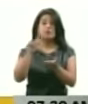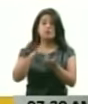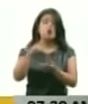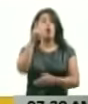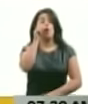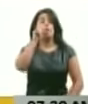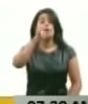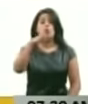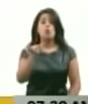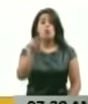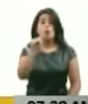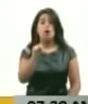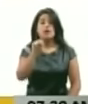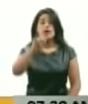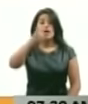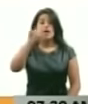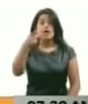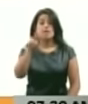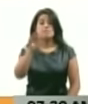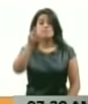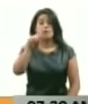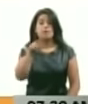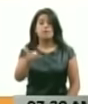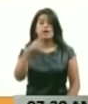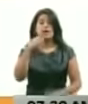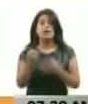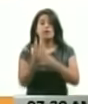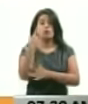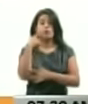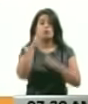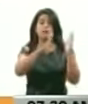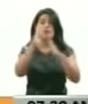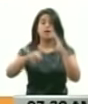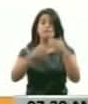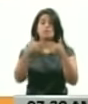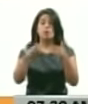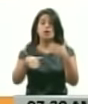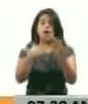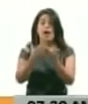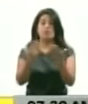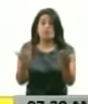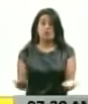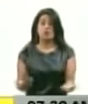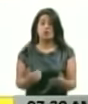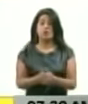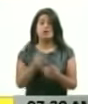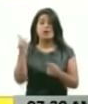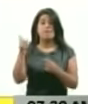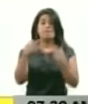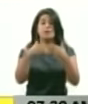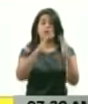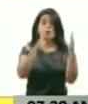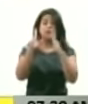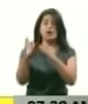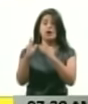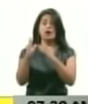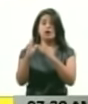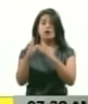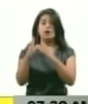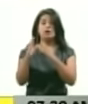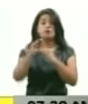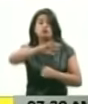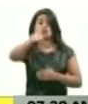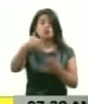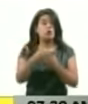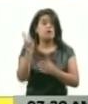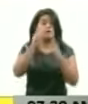Germán Rocio para la creación de una biblioteca pública hasta nuestros días, ¿no? Esa biblioteca que es la biblioteca de todos los